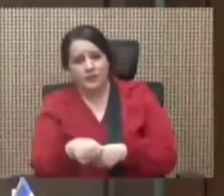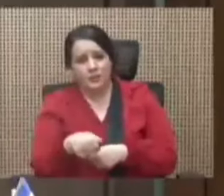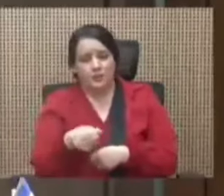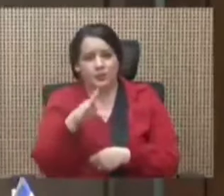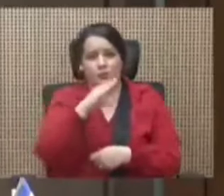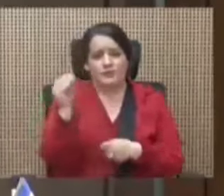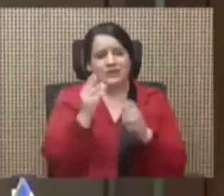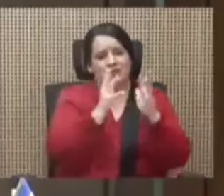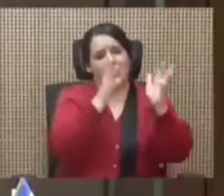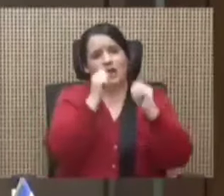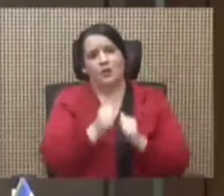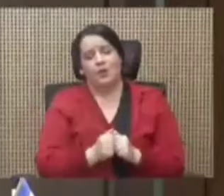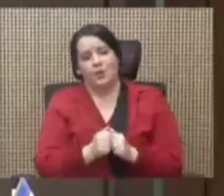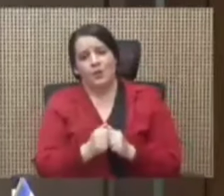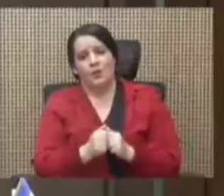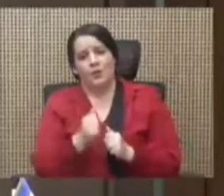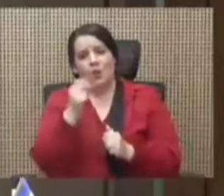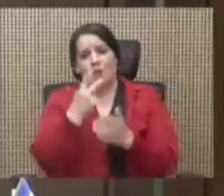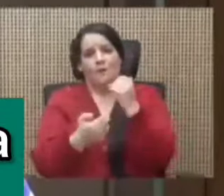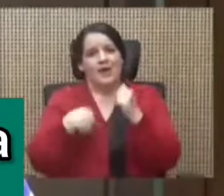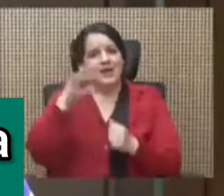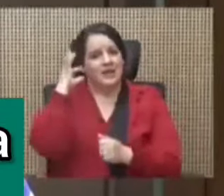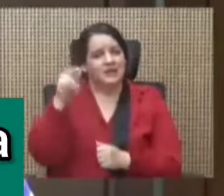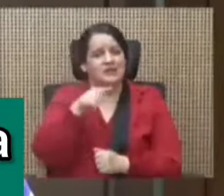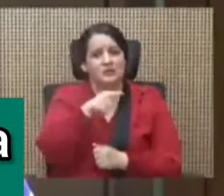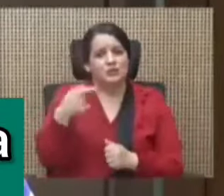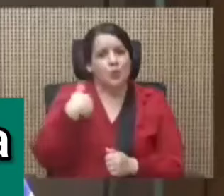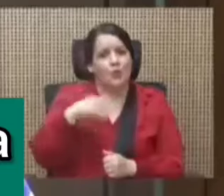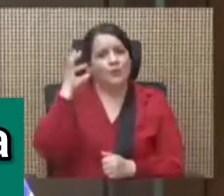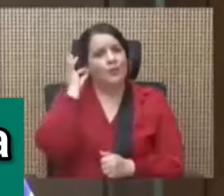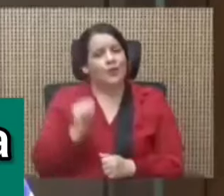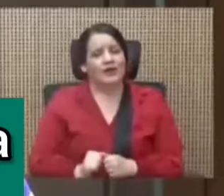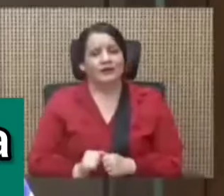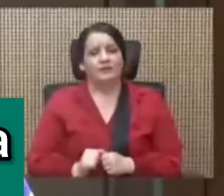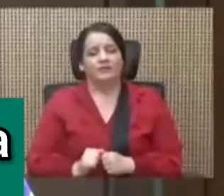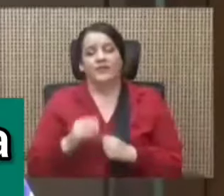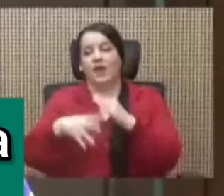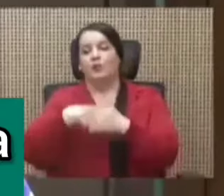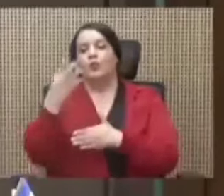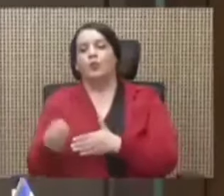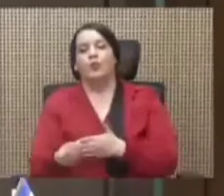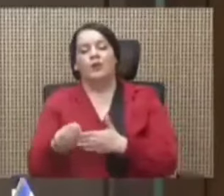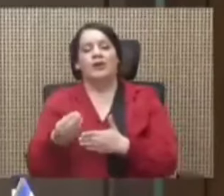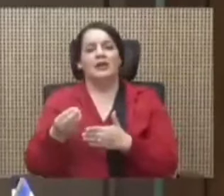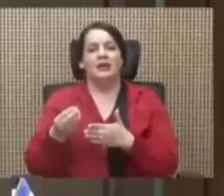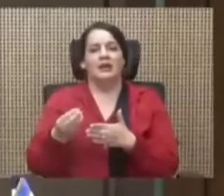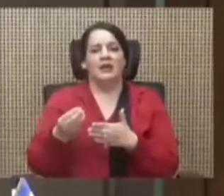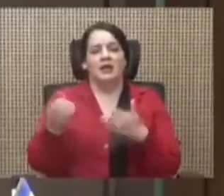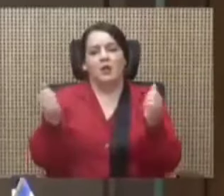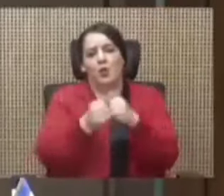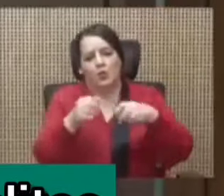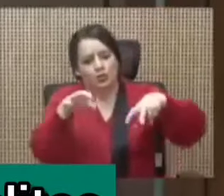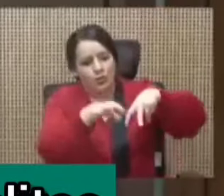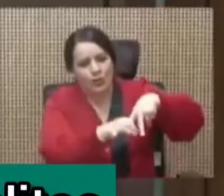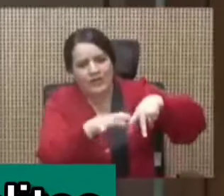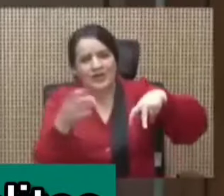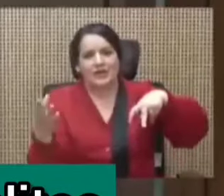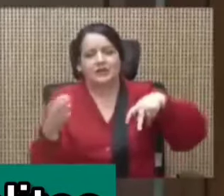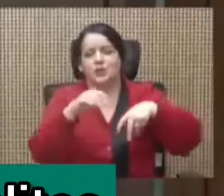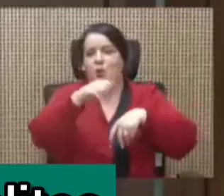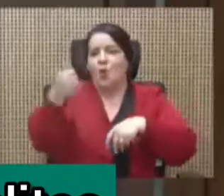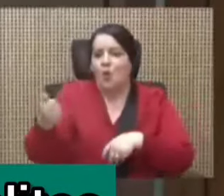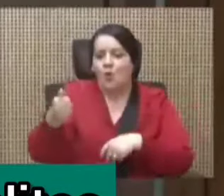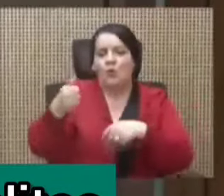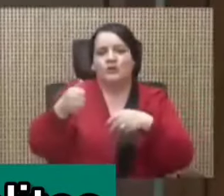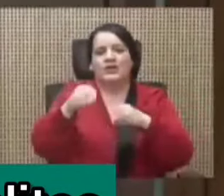en la calle, cuando muchos de estos hombres o estas mujeres más bien andan en la calle con tobilleras o con otras medidas, mientras otros salen